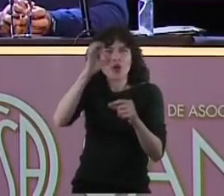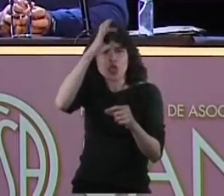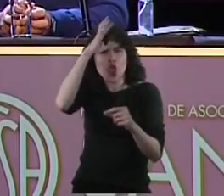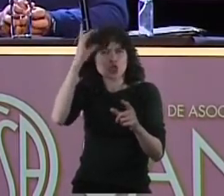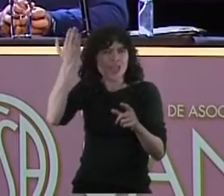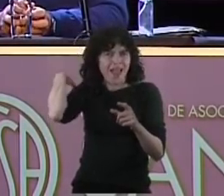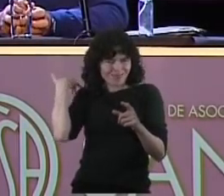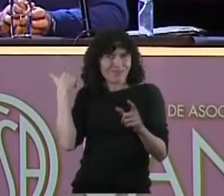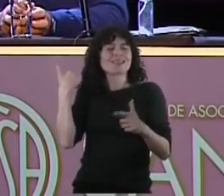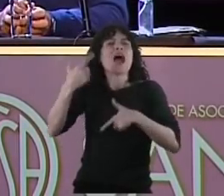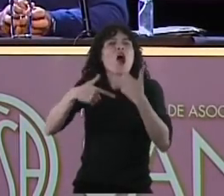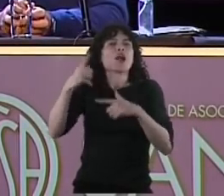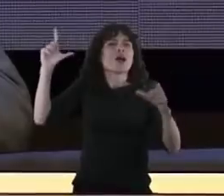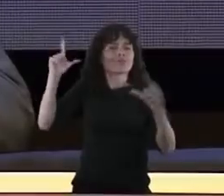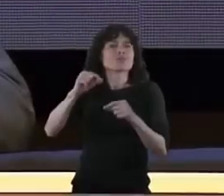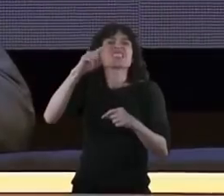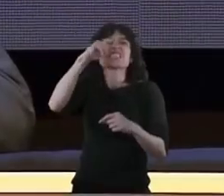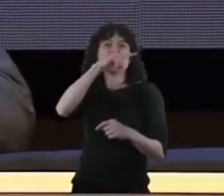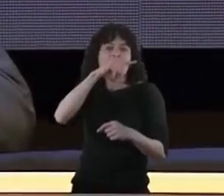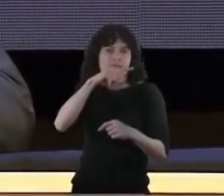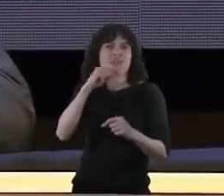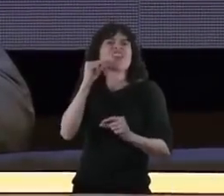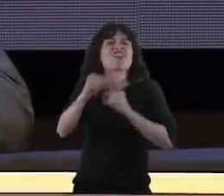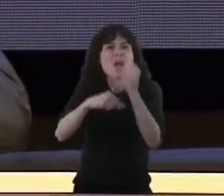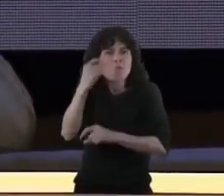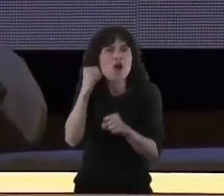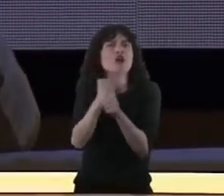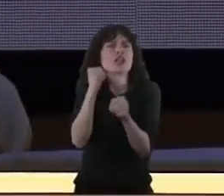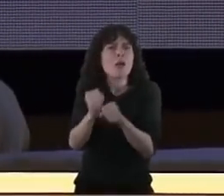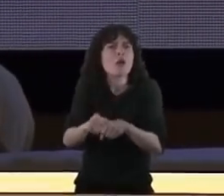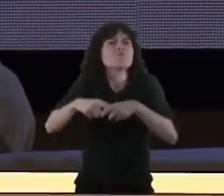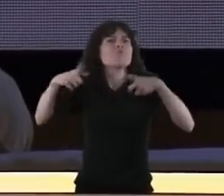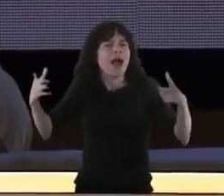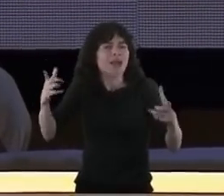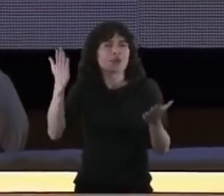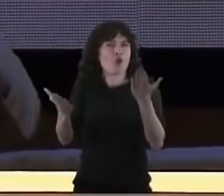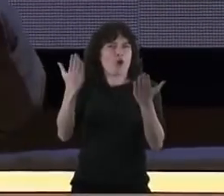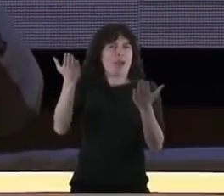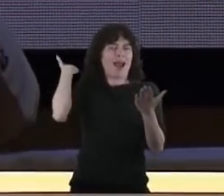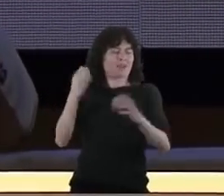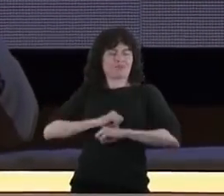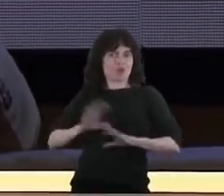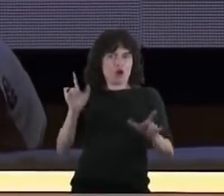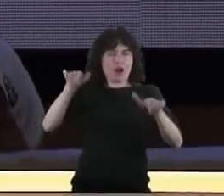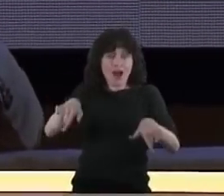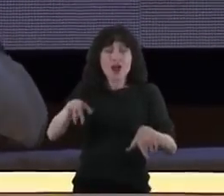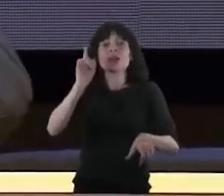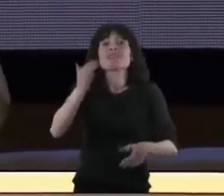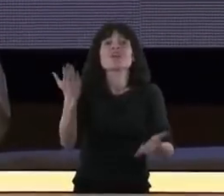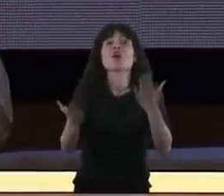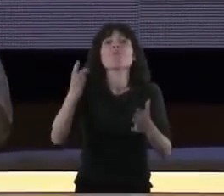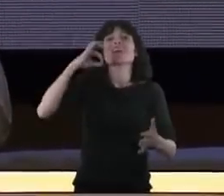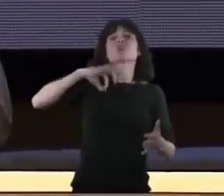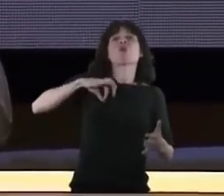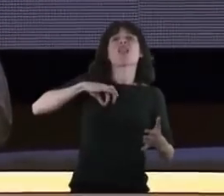7 puntos. Hemos recuperado el trabajo. Pero recuperar un salario que entre el 2015 y el 2019